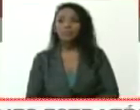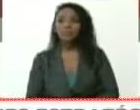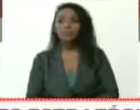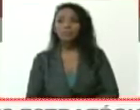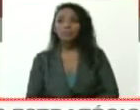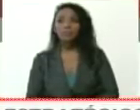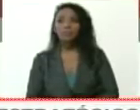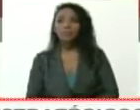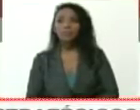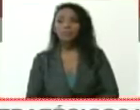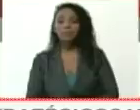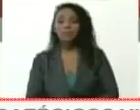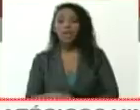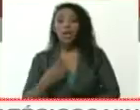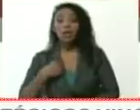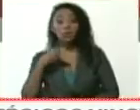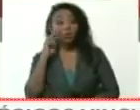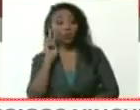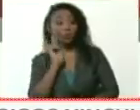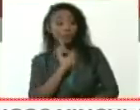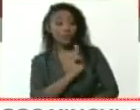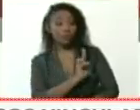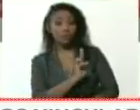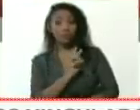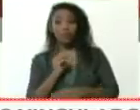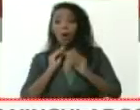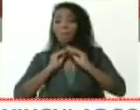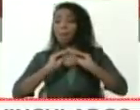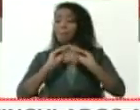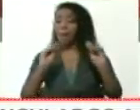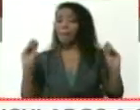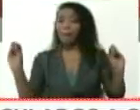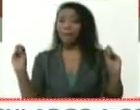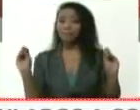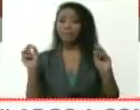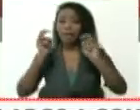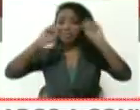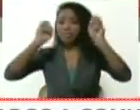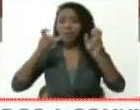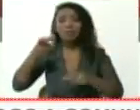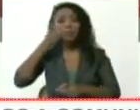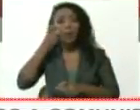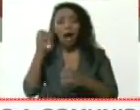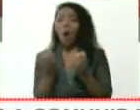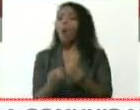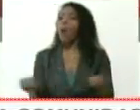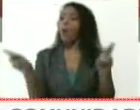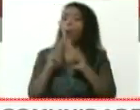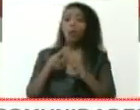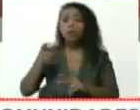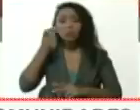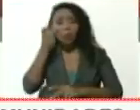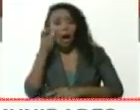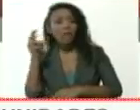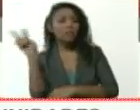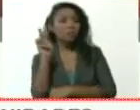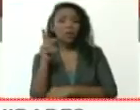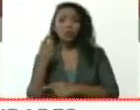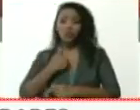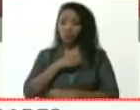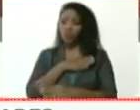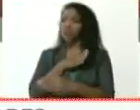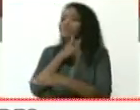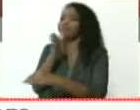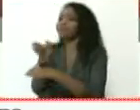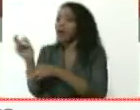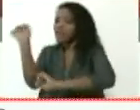Lo vimos convocar un consejo de seguridad en la ONU, un tema Venezuela terrible tal, y fuimos, defendimos al país, y luego nos reunimos